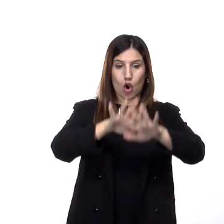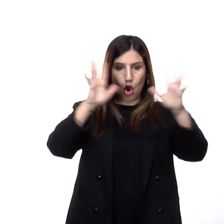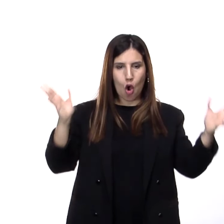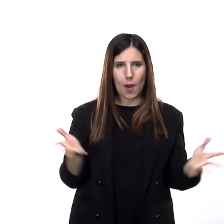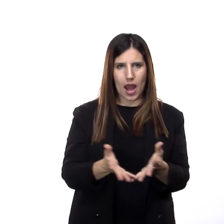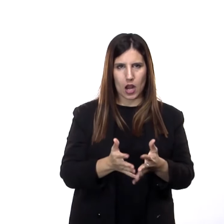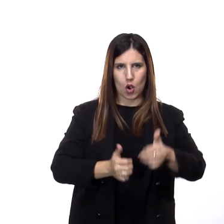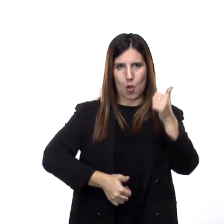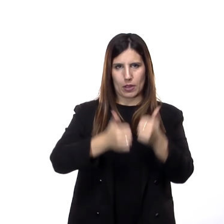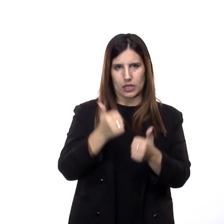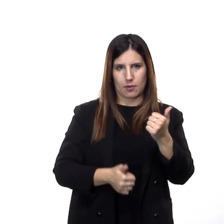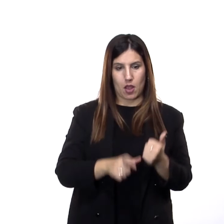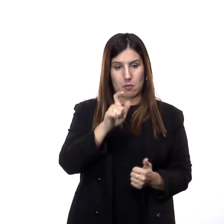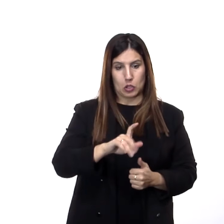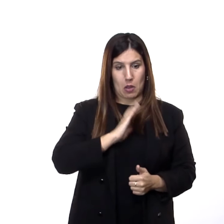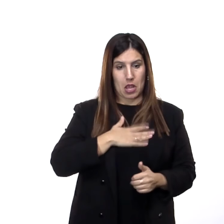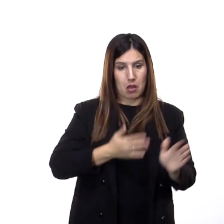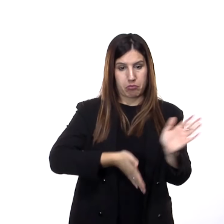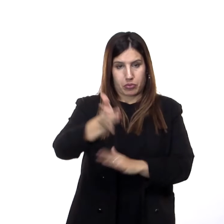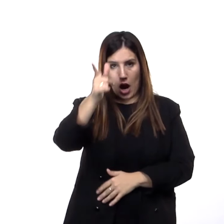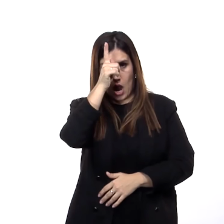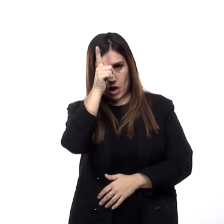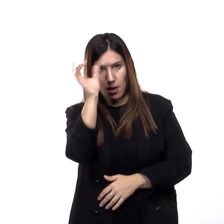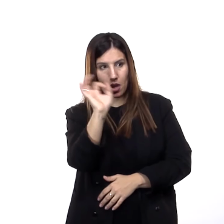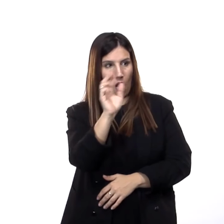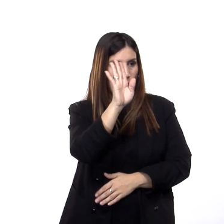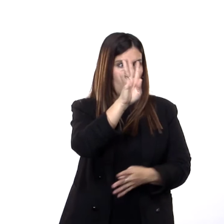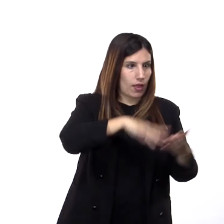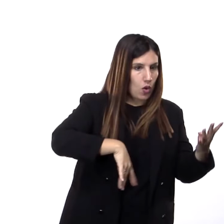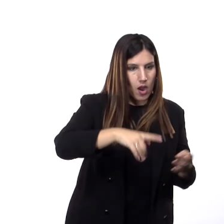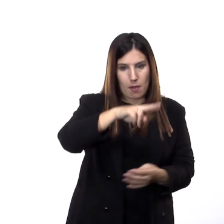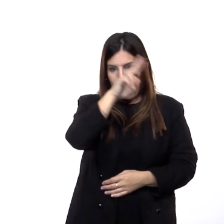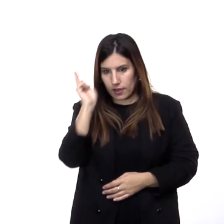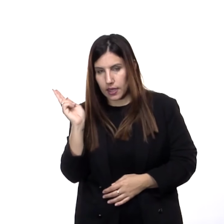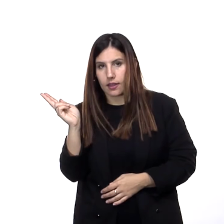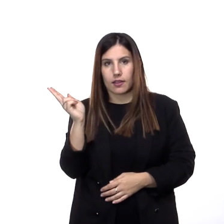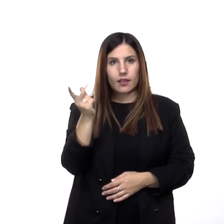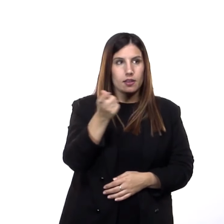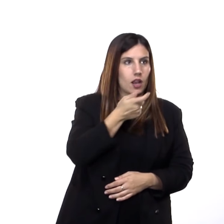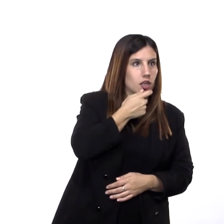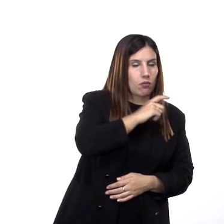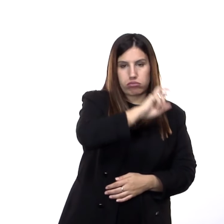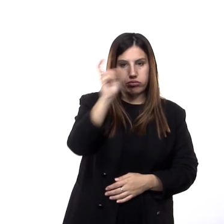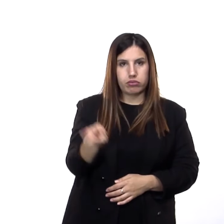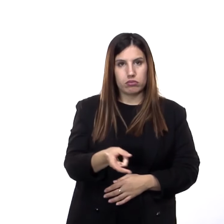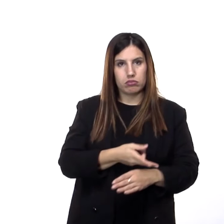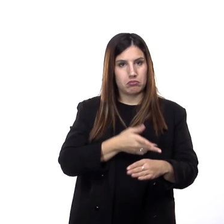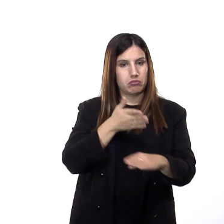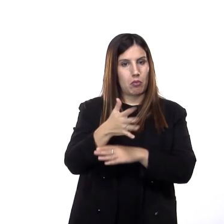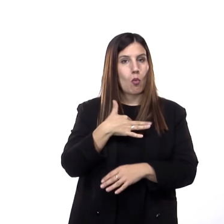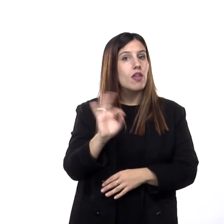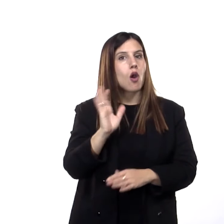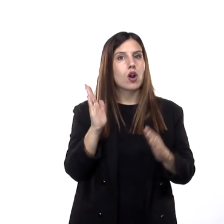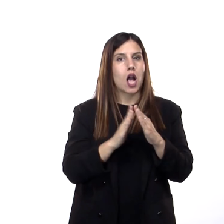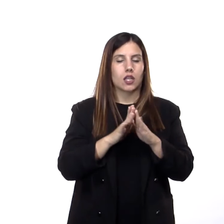trabajar mañana a nueva york a alemania oa inglaterra oa madrid-barcelona y puede trabajar prácticamente desde desde casa o